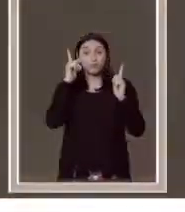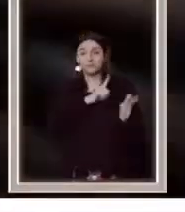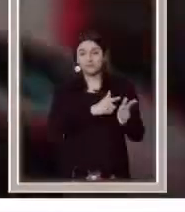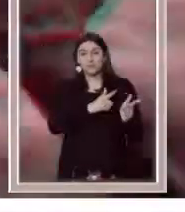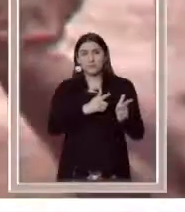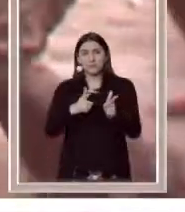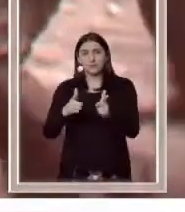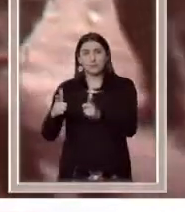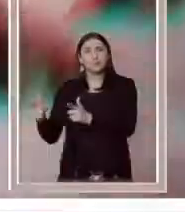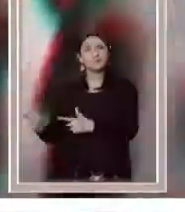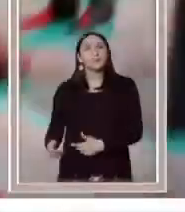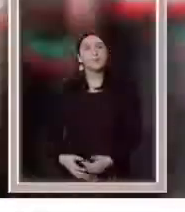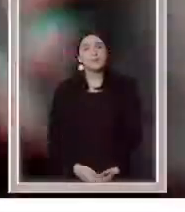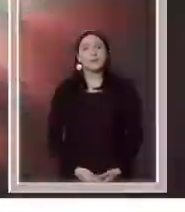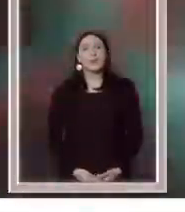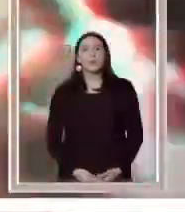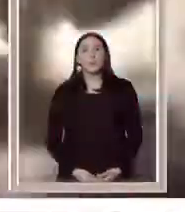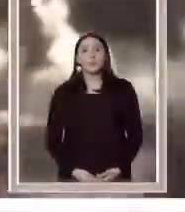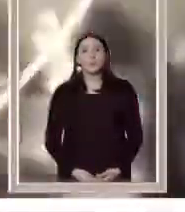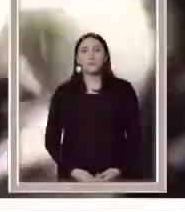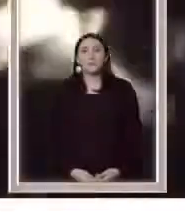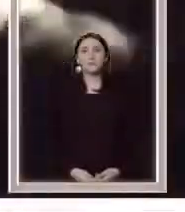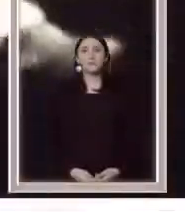las bombas.